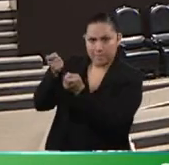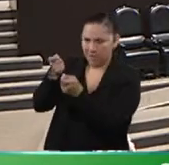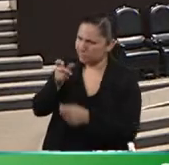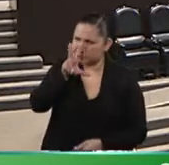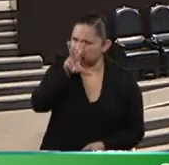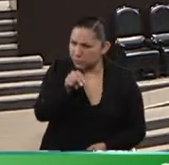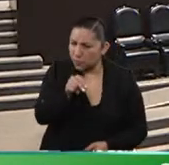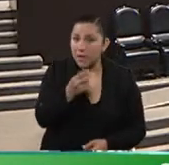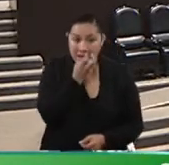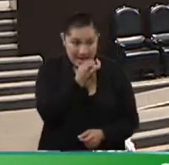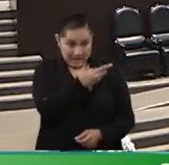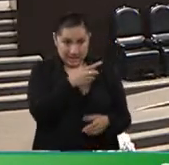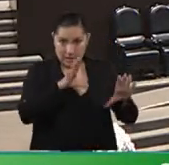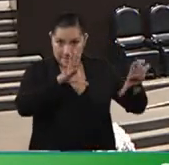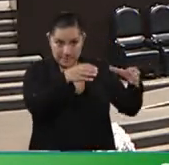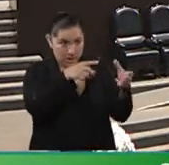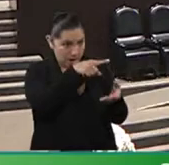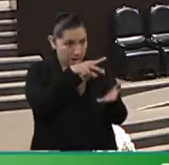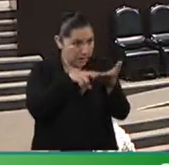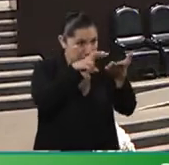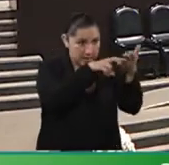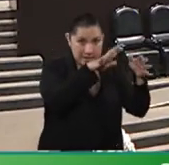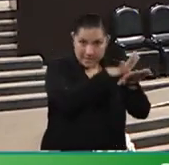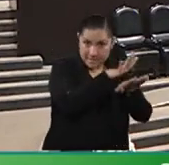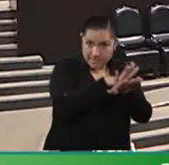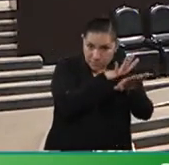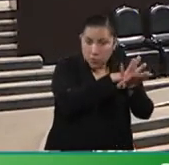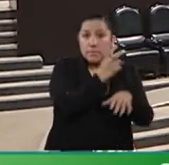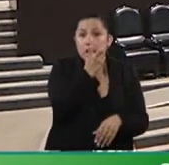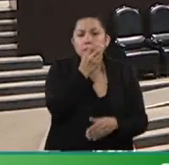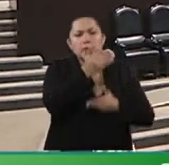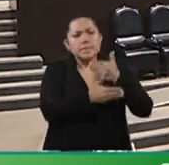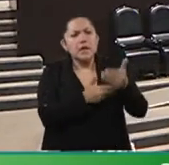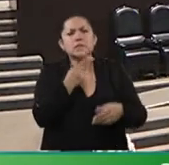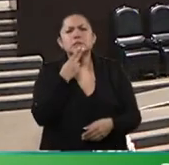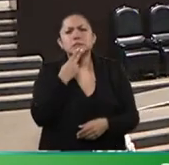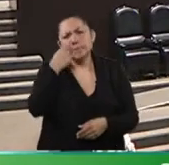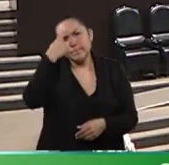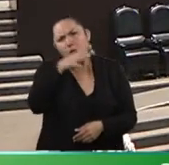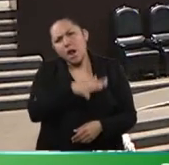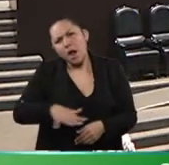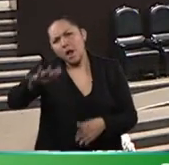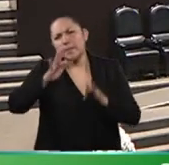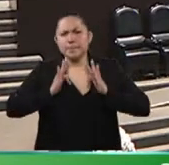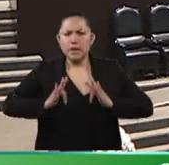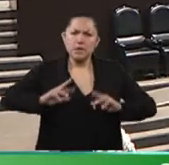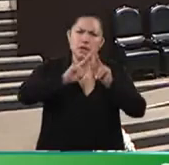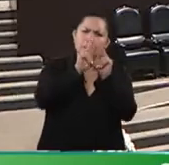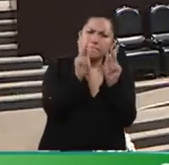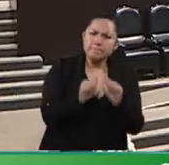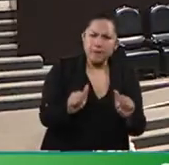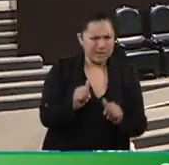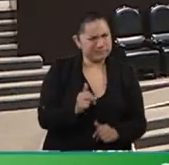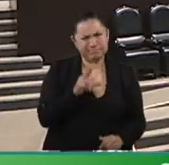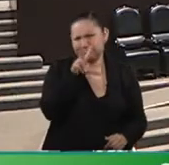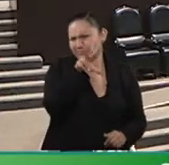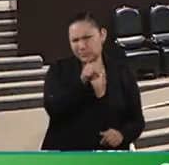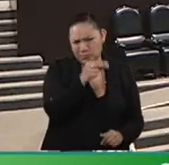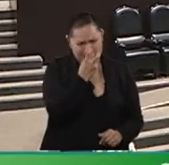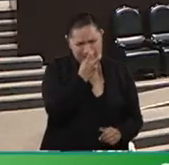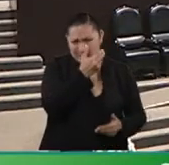lo contrario llevará una perversión democrática hoy quienes voten a